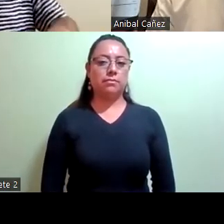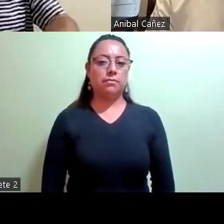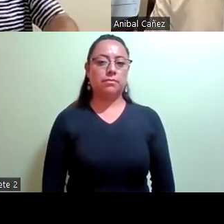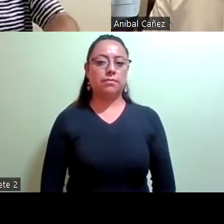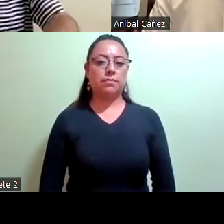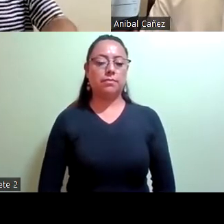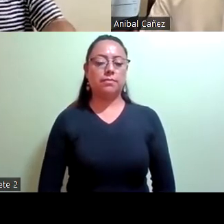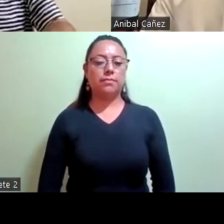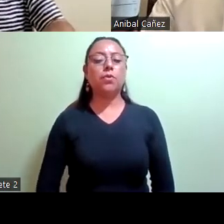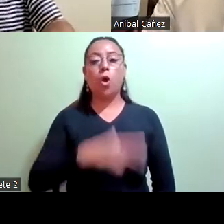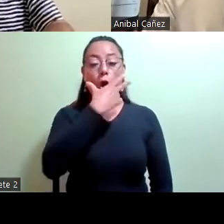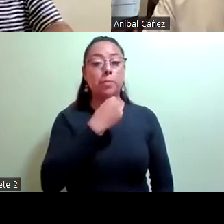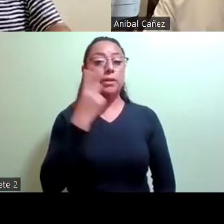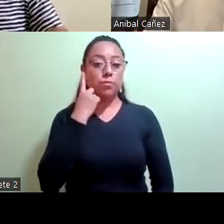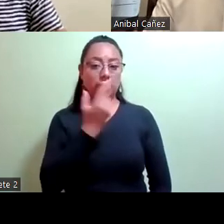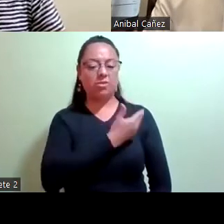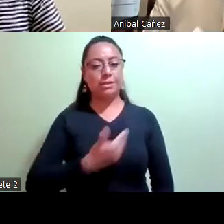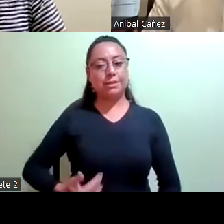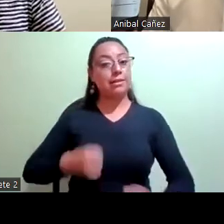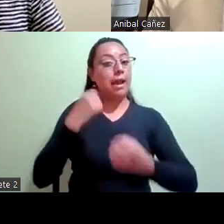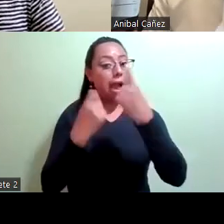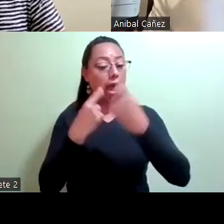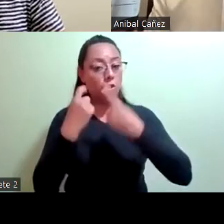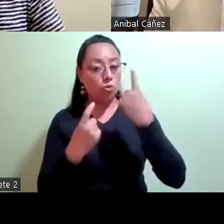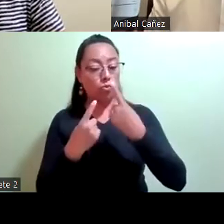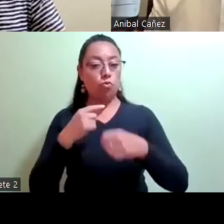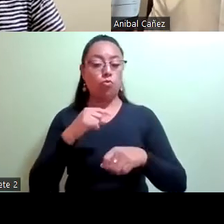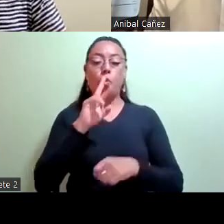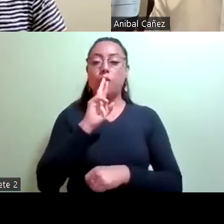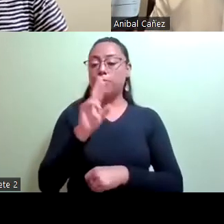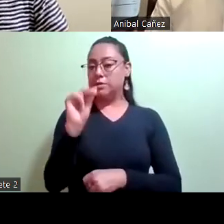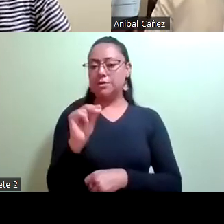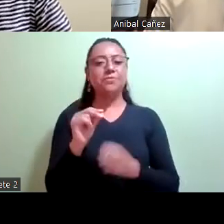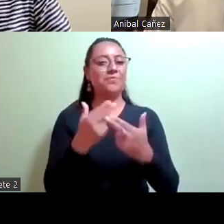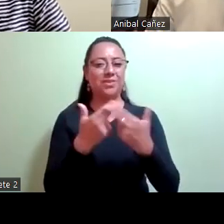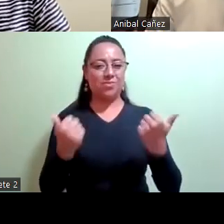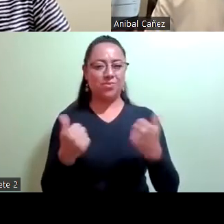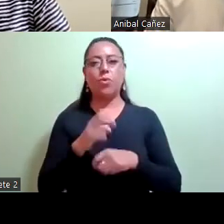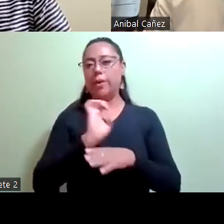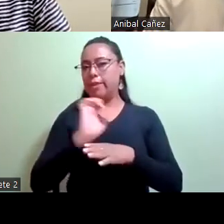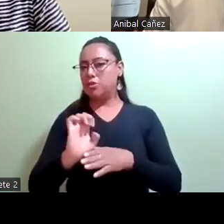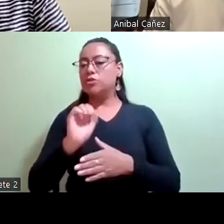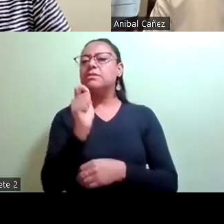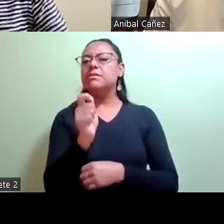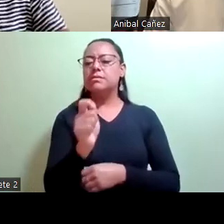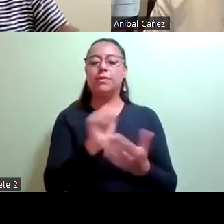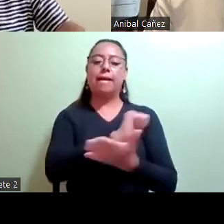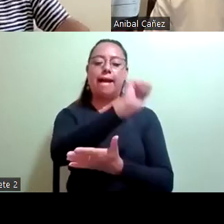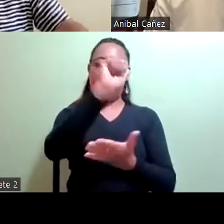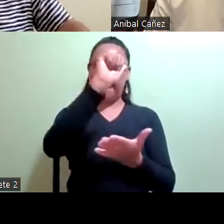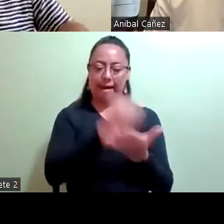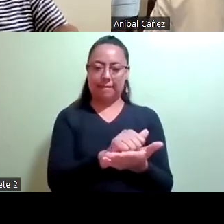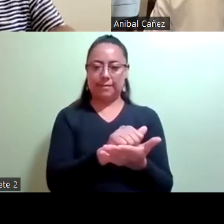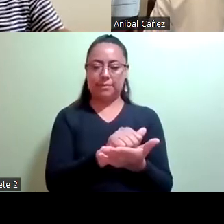Diputado presidente, no existen votos en contra, por lo que se aprueba el acta de mérito. Muchas gracias,